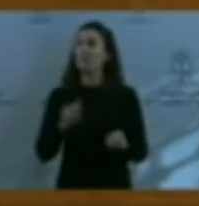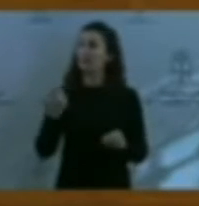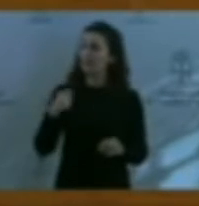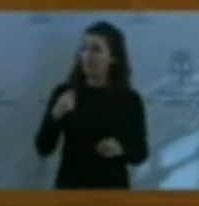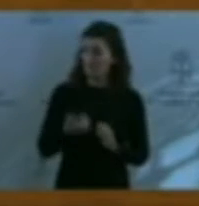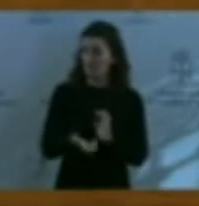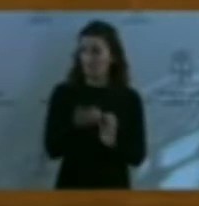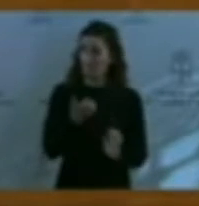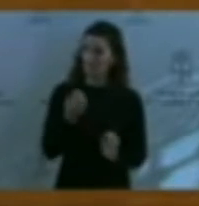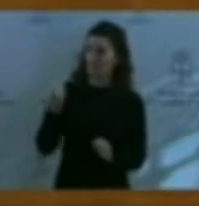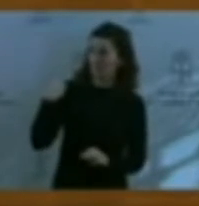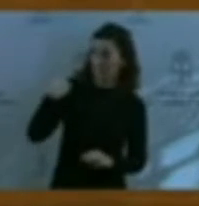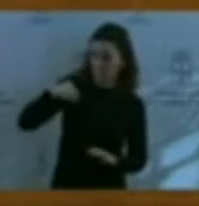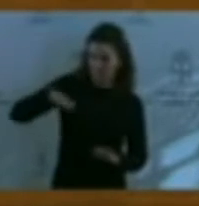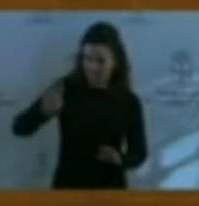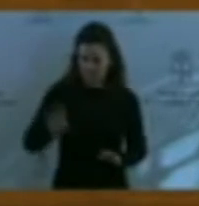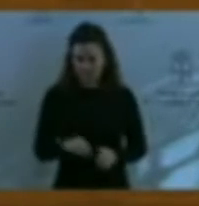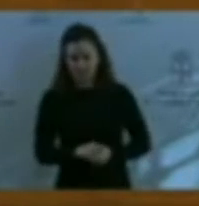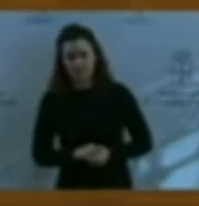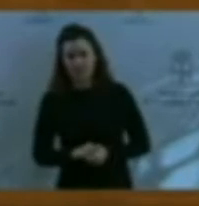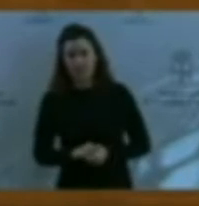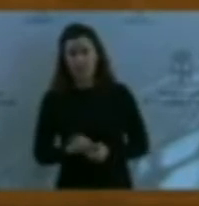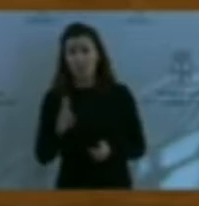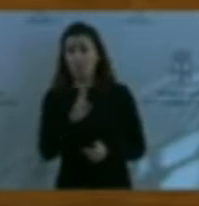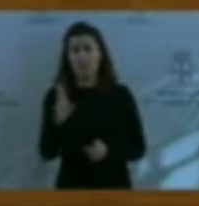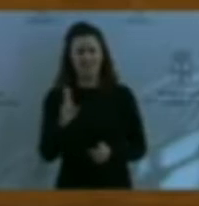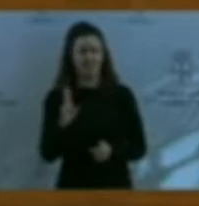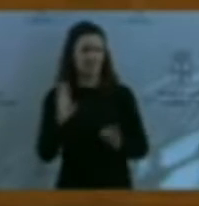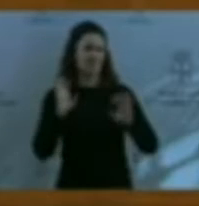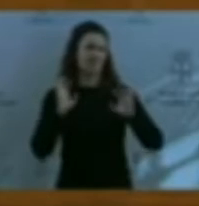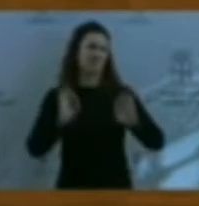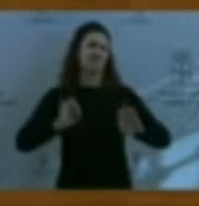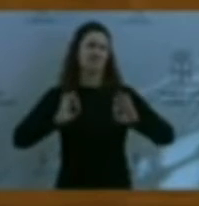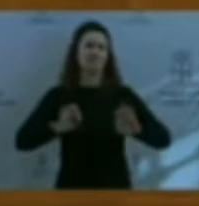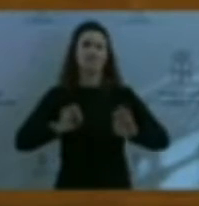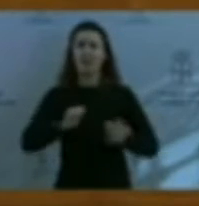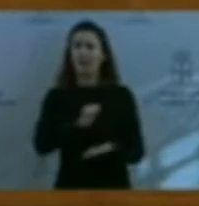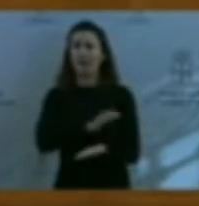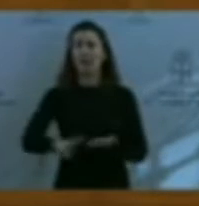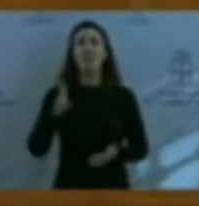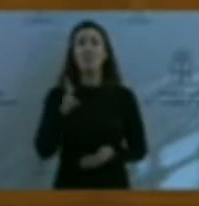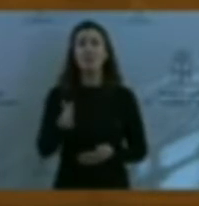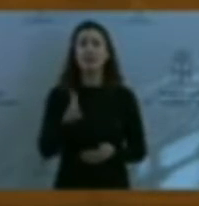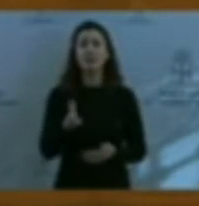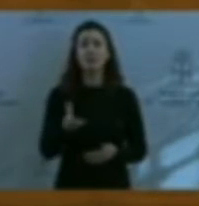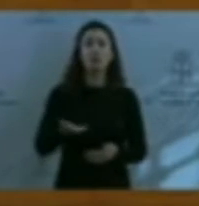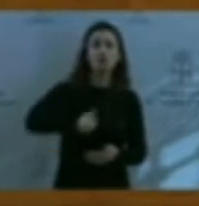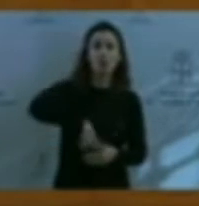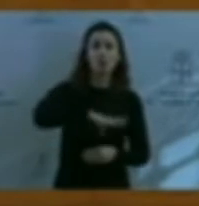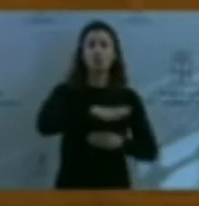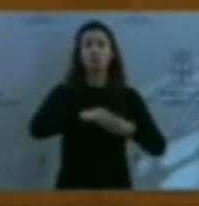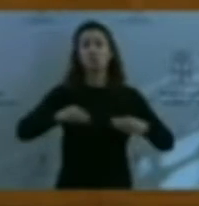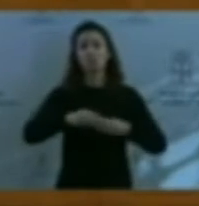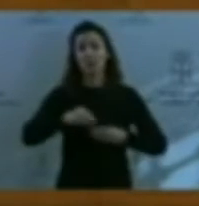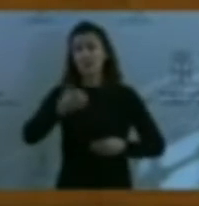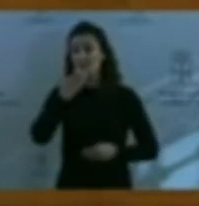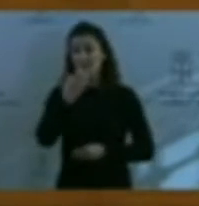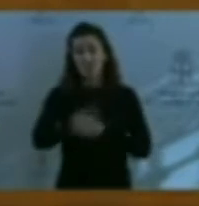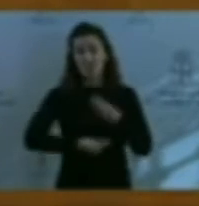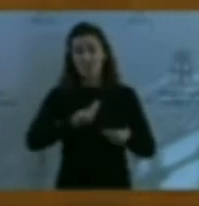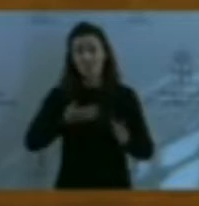Partido Popular lo tiene muy claro. La garantía es un derecho de todo usuario y su falta de efecto es un timo a los usuarios. La garantía